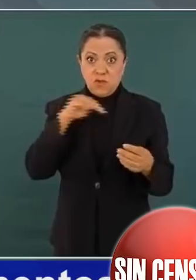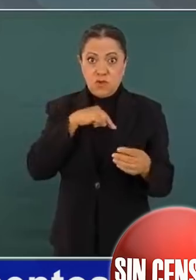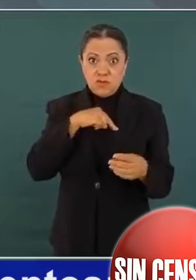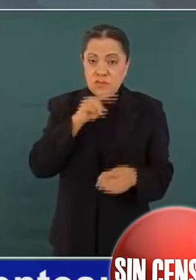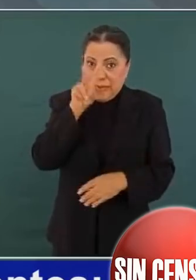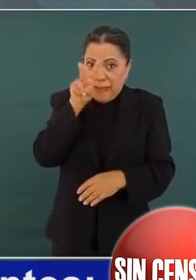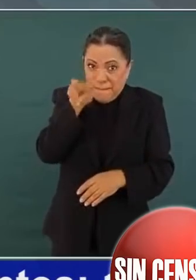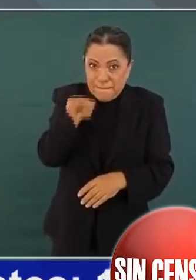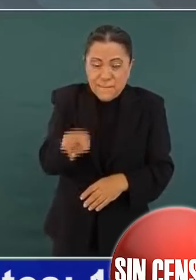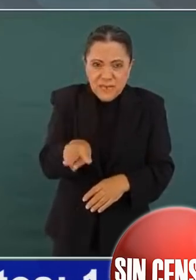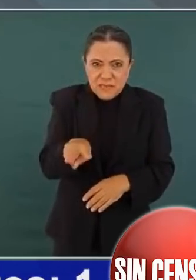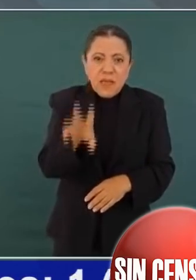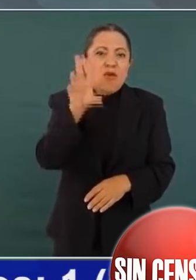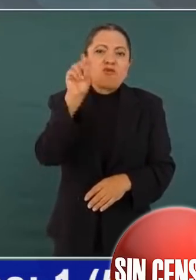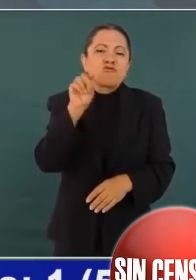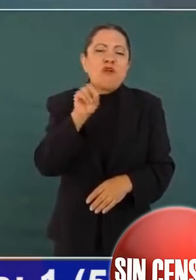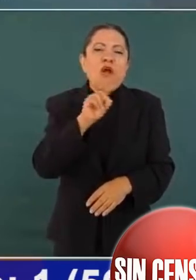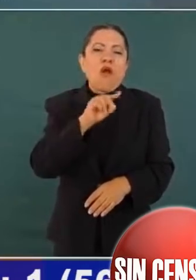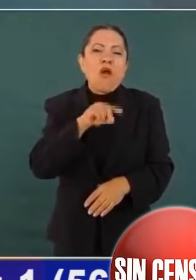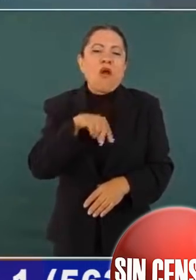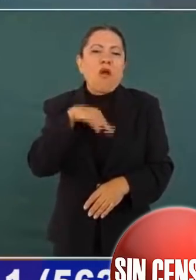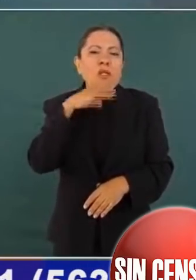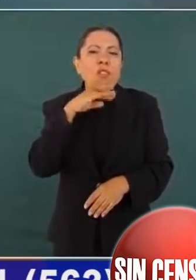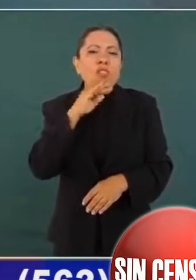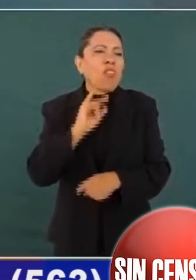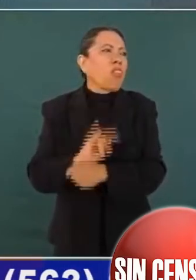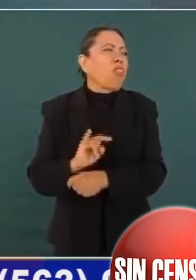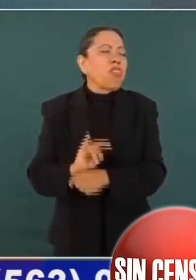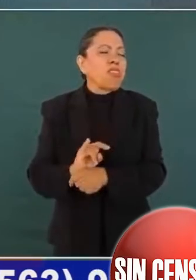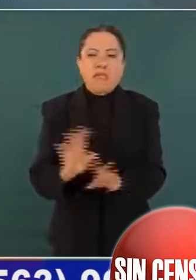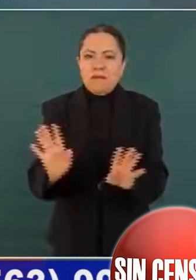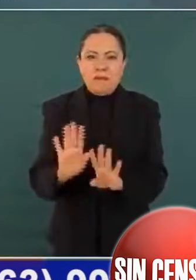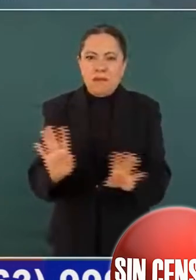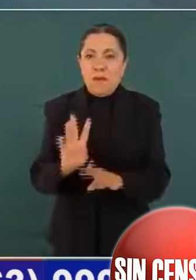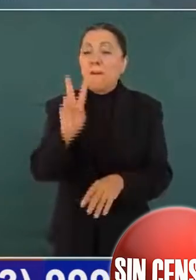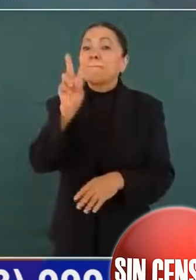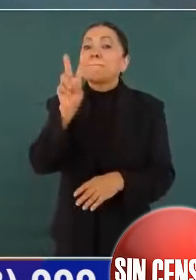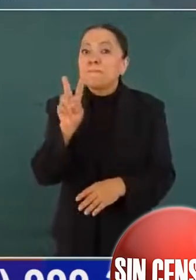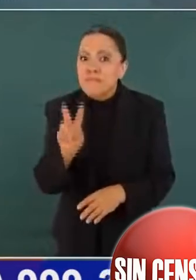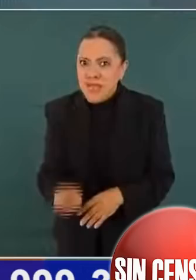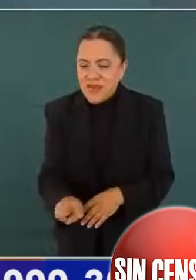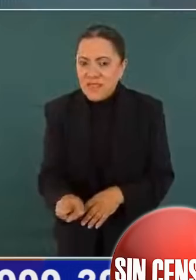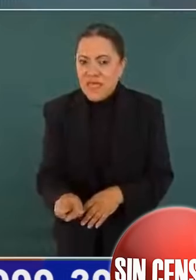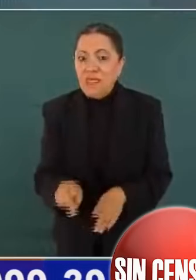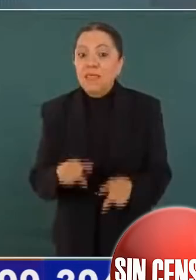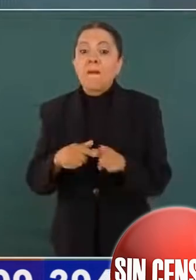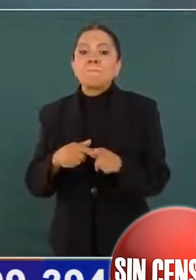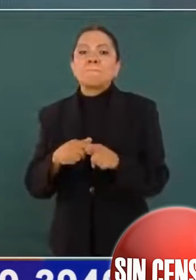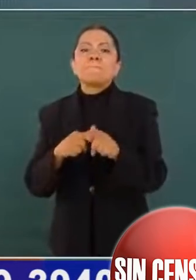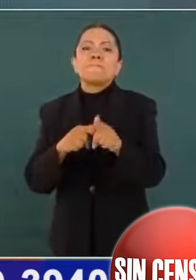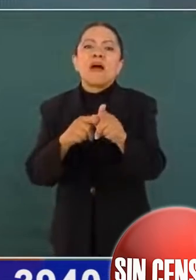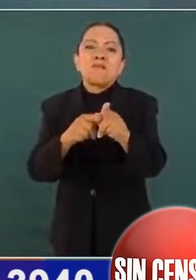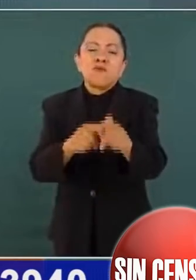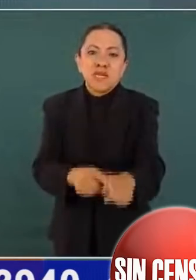no simulada, no de manera simulada, vamos a seguir combatiendo el